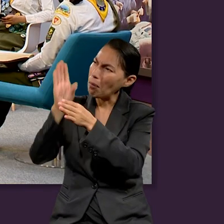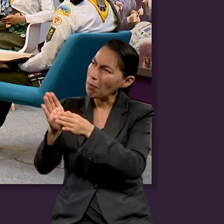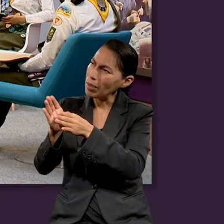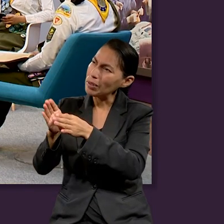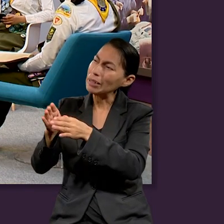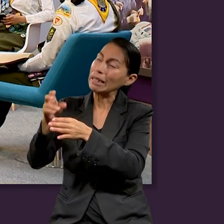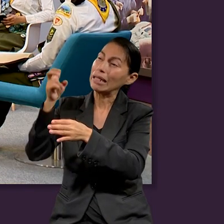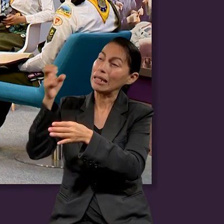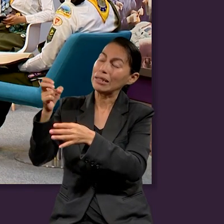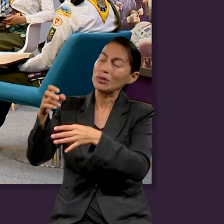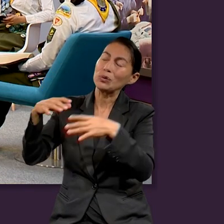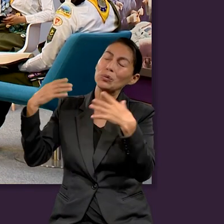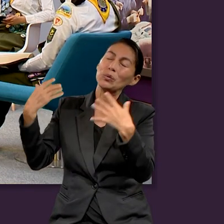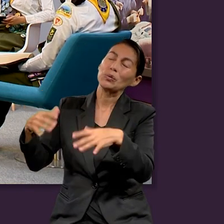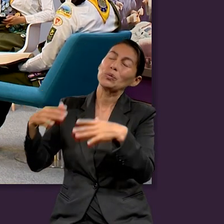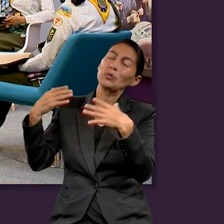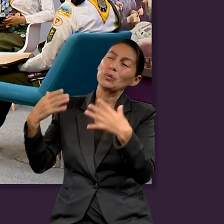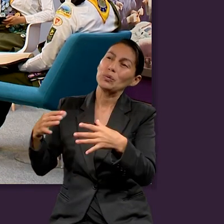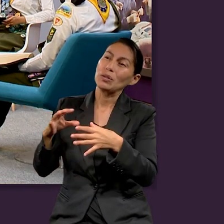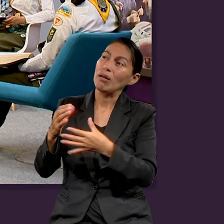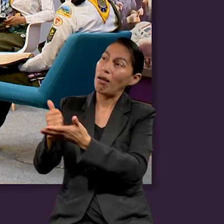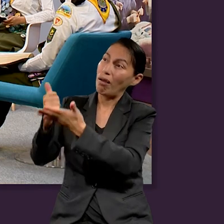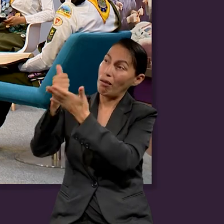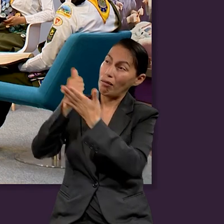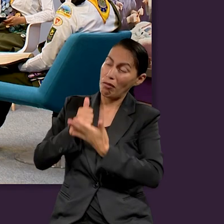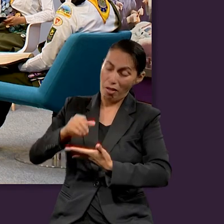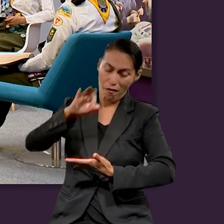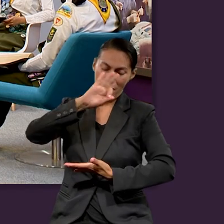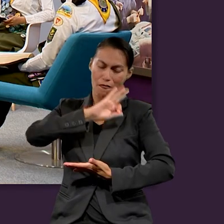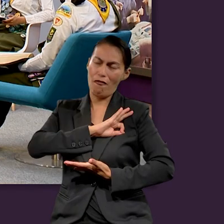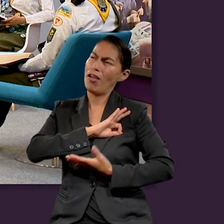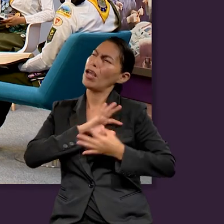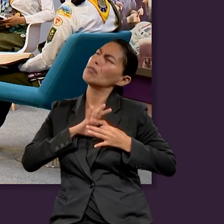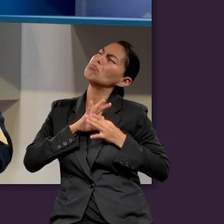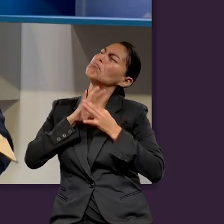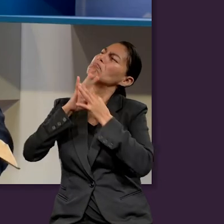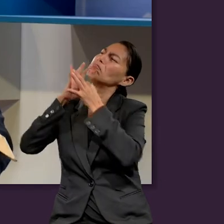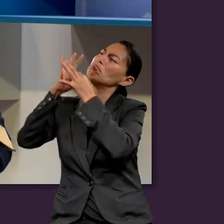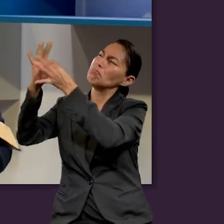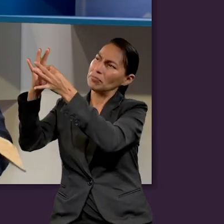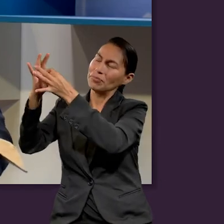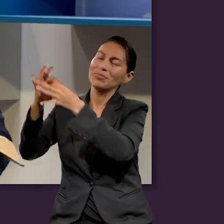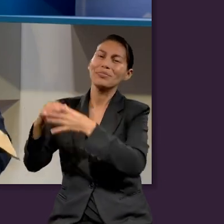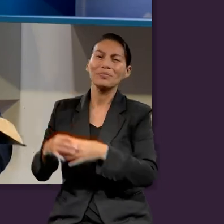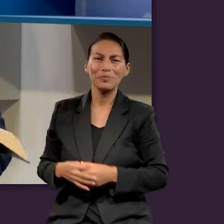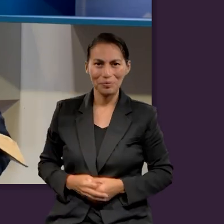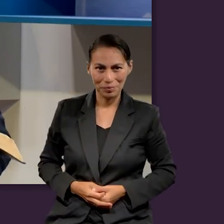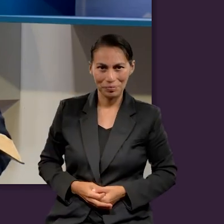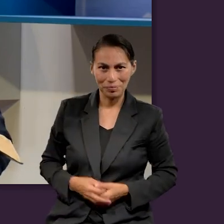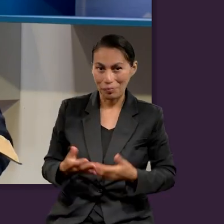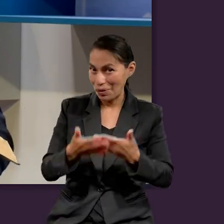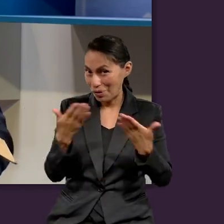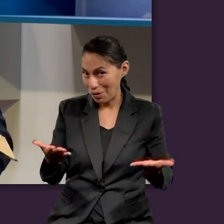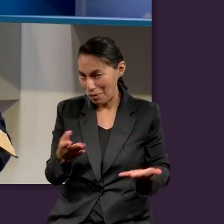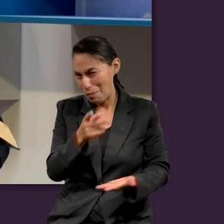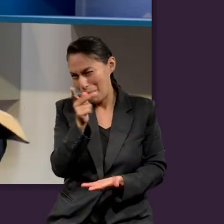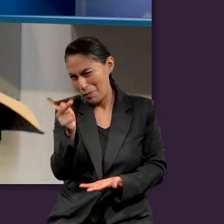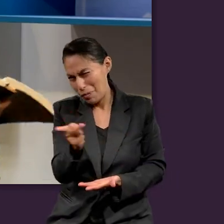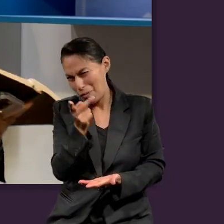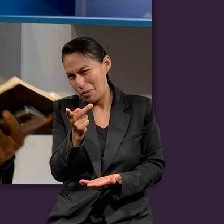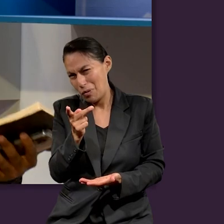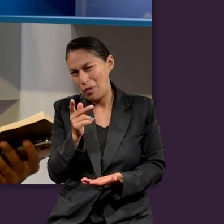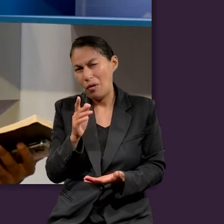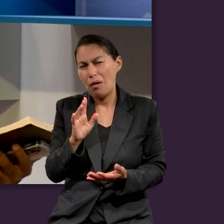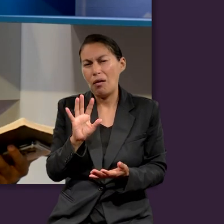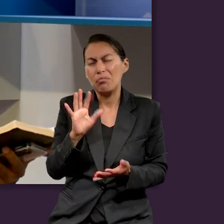sus mandamientos Y esa misma adoración nos lleva tener fe en Jesús ahora si